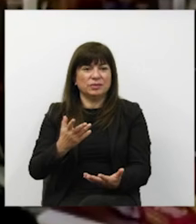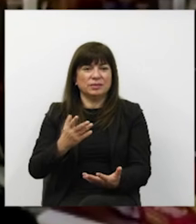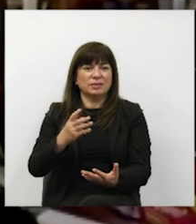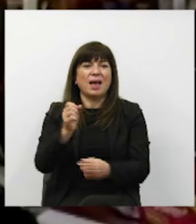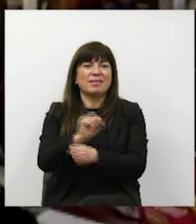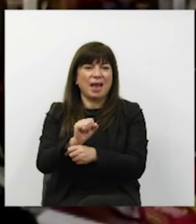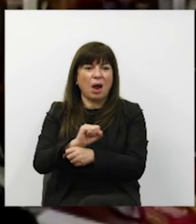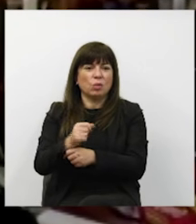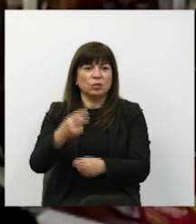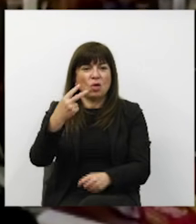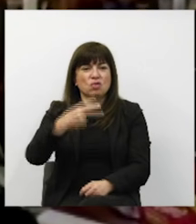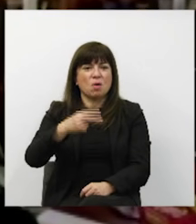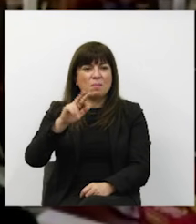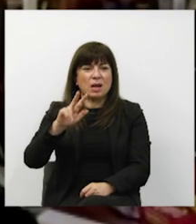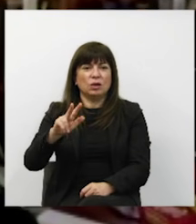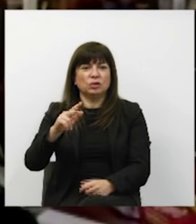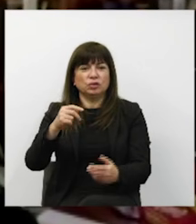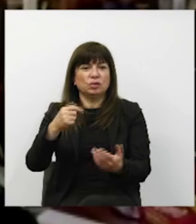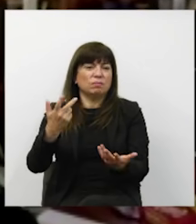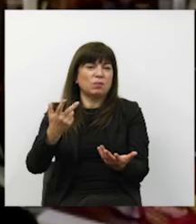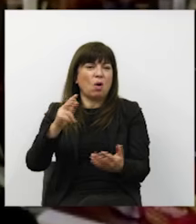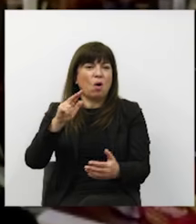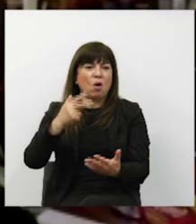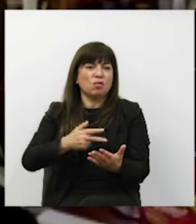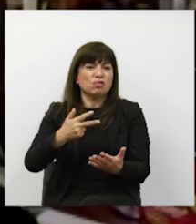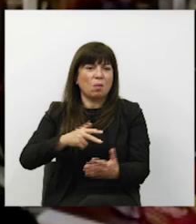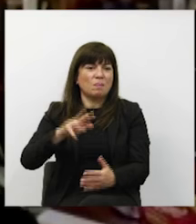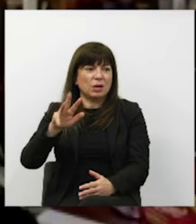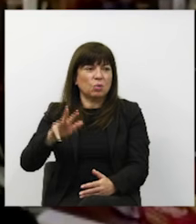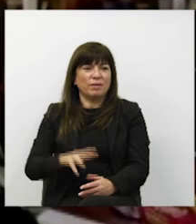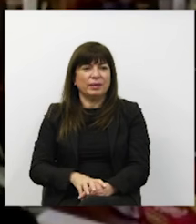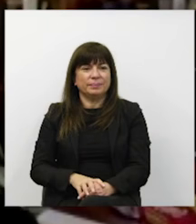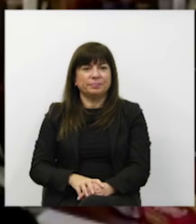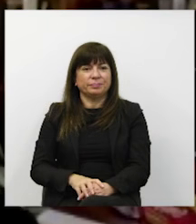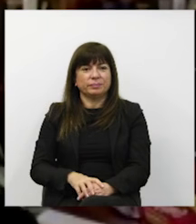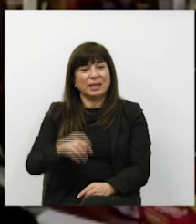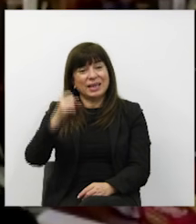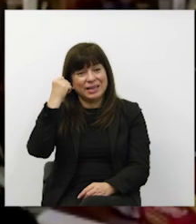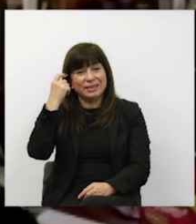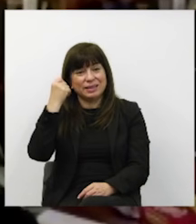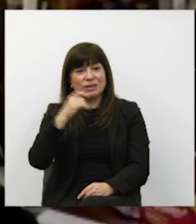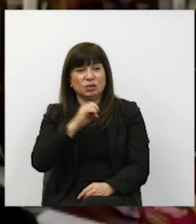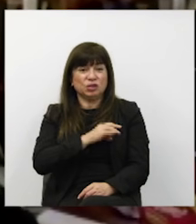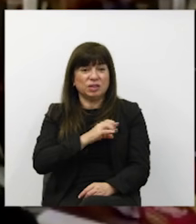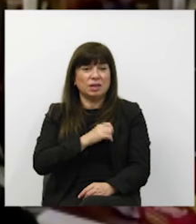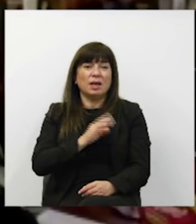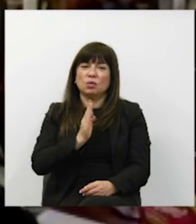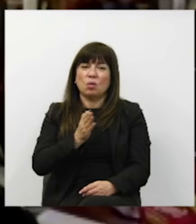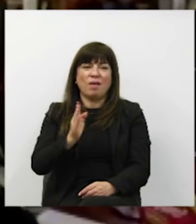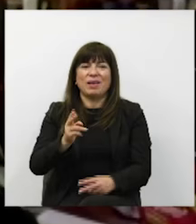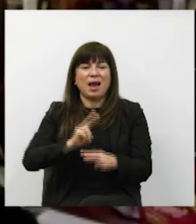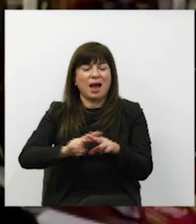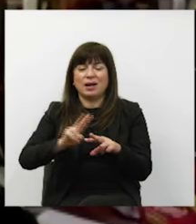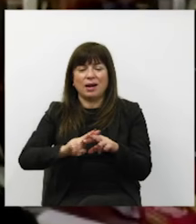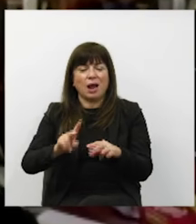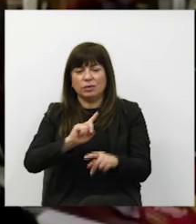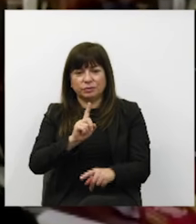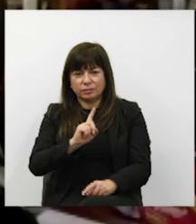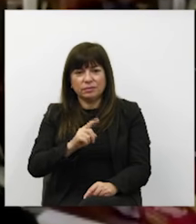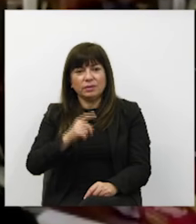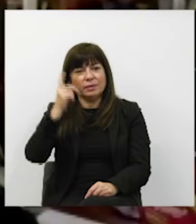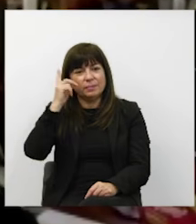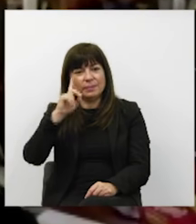bancos en el 2008-2009 bajo la presidencia de Obama. Entiendo que en Chile ese tema todavía no se ha resuelto. ¿Qué es lo que